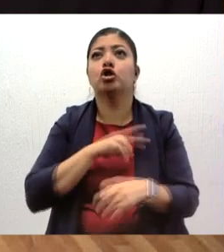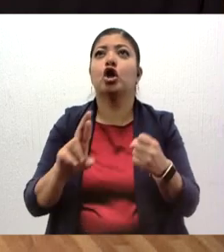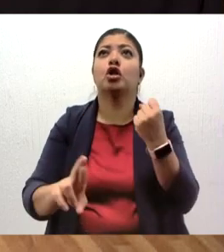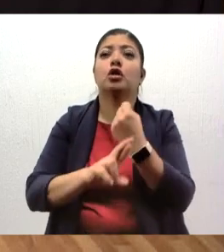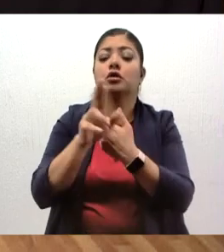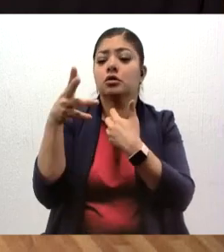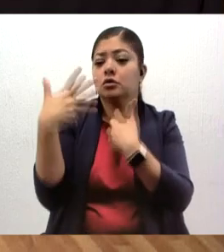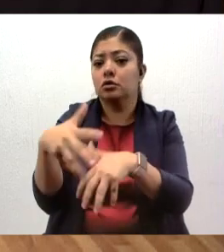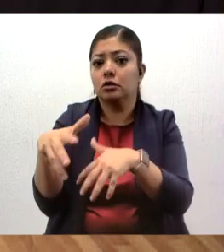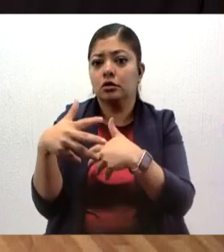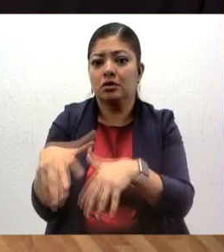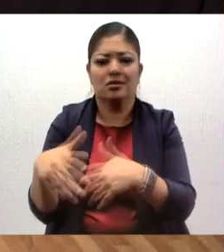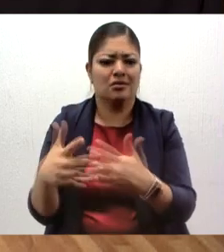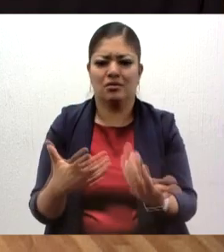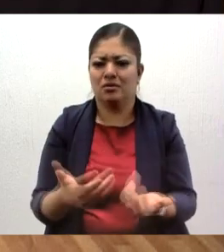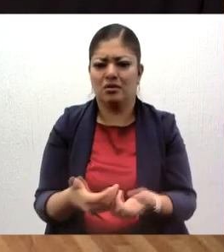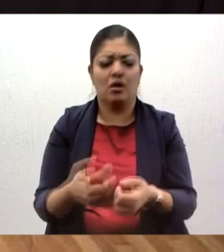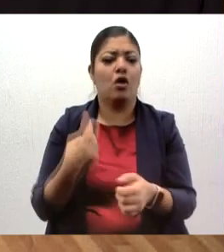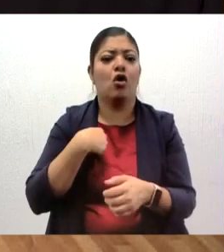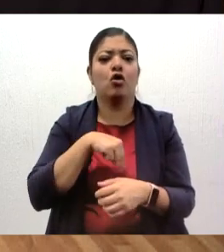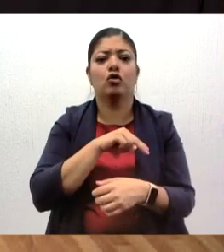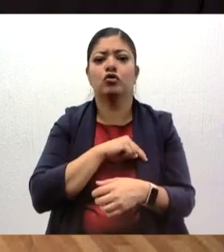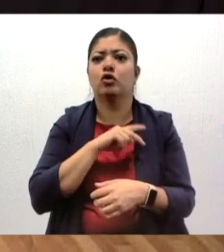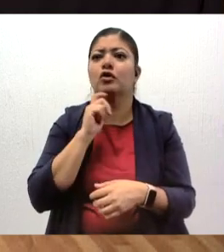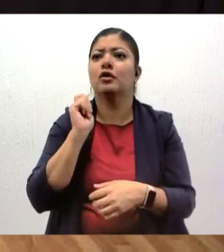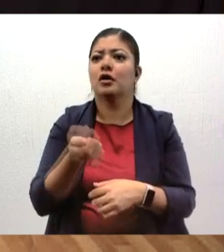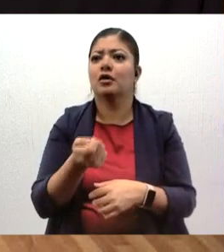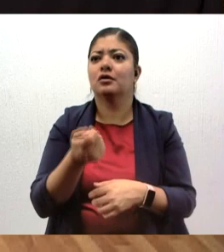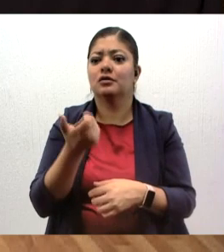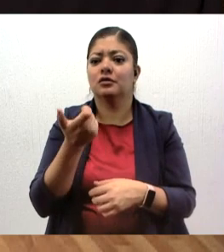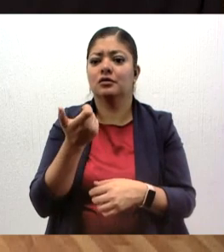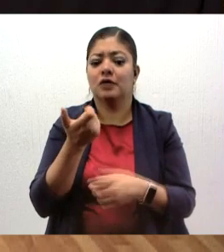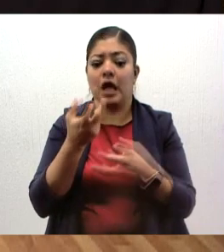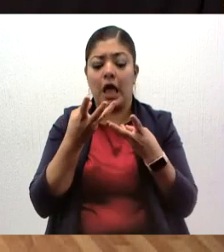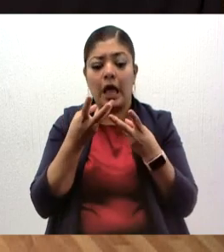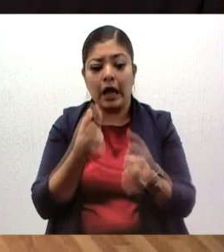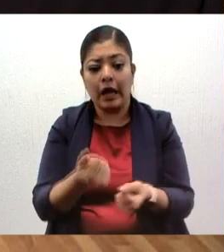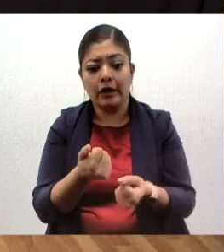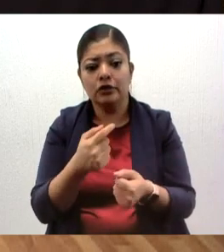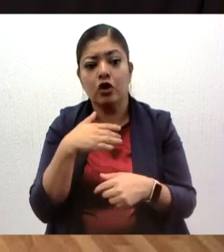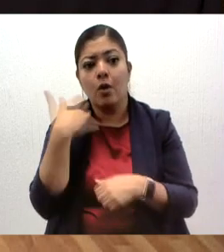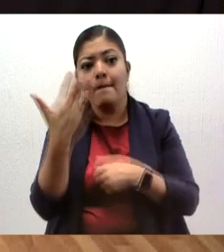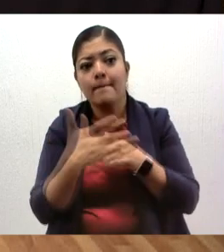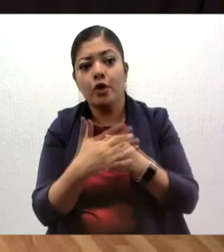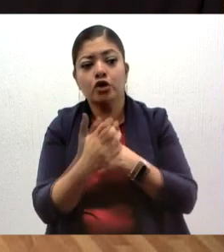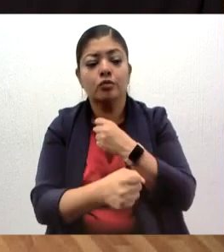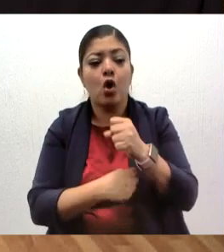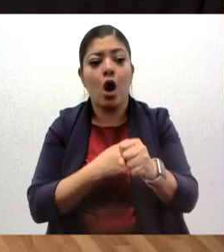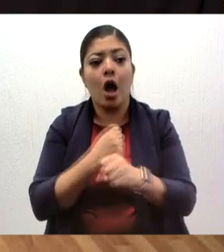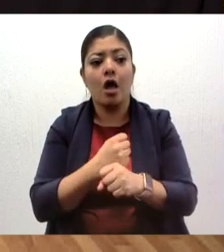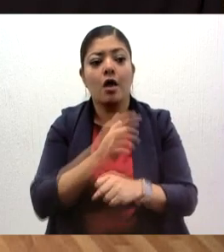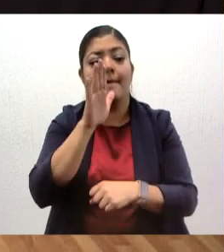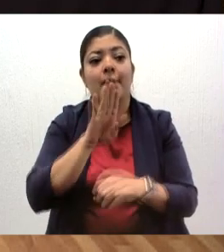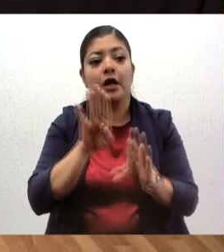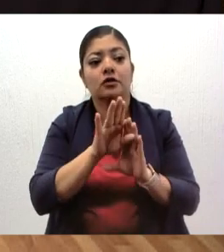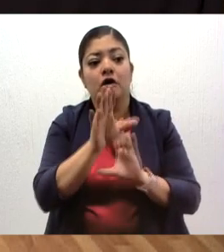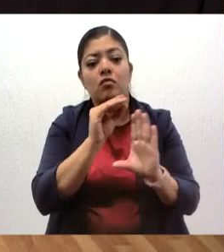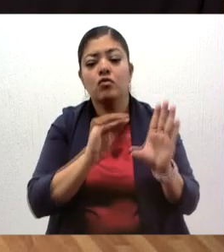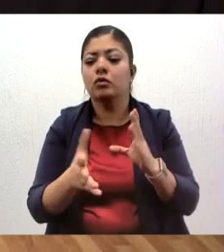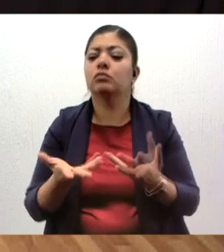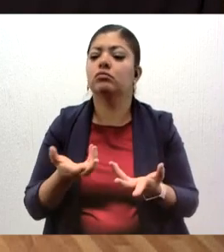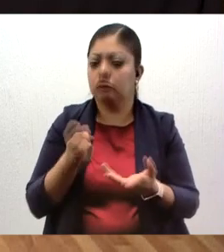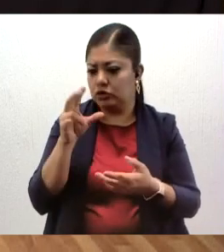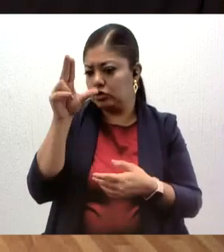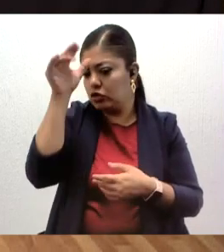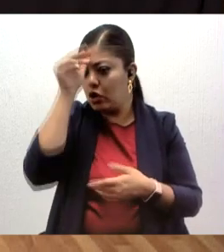hacer uso del presupuesto est de egresos del próximo año como un botín para negociar tales o cuales cosas